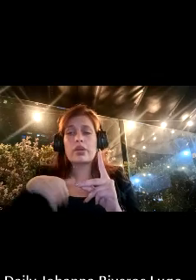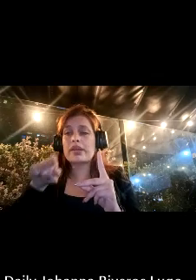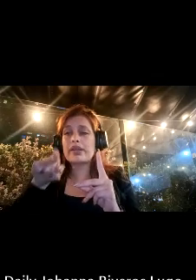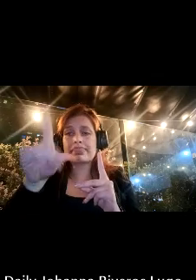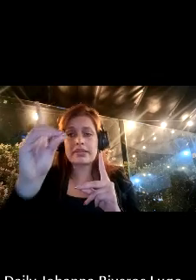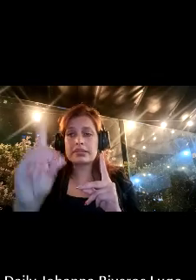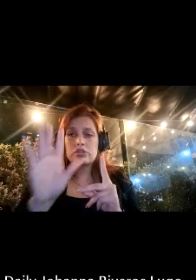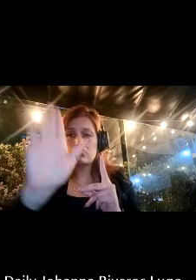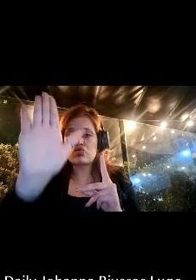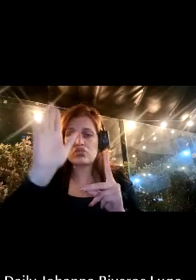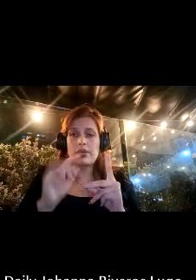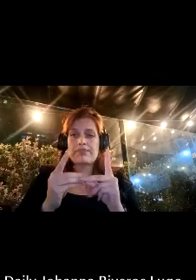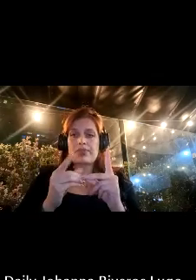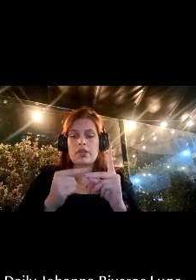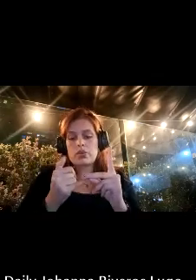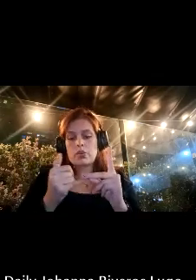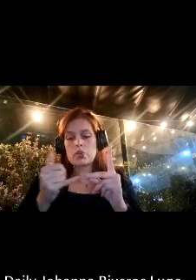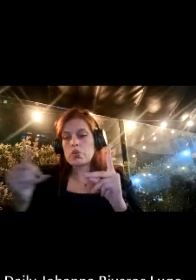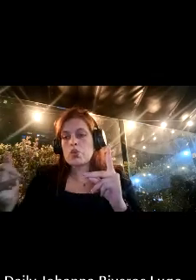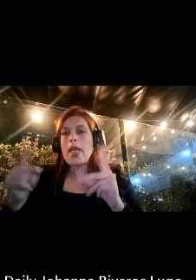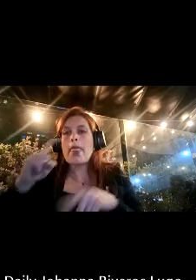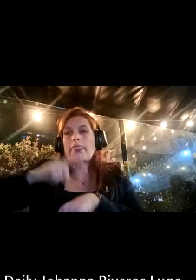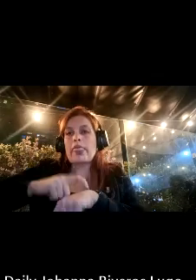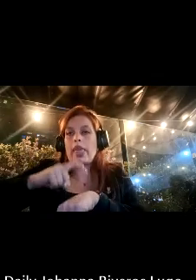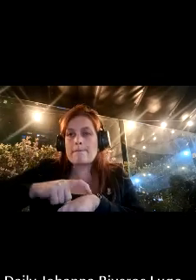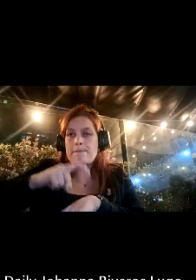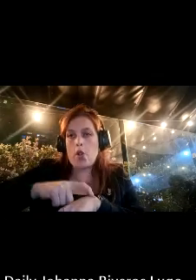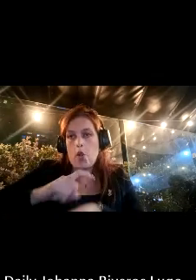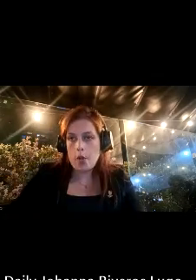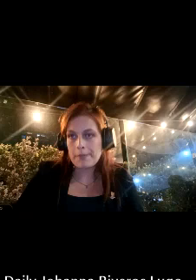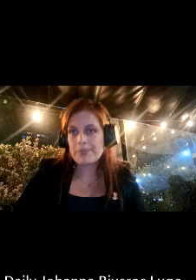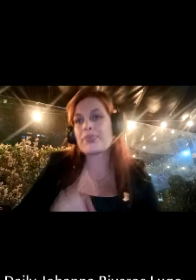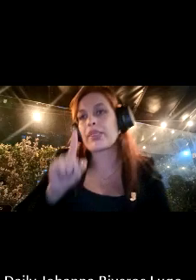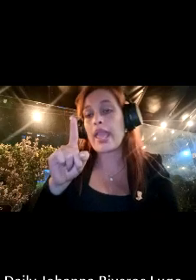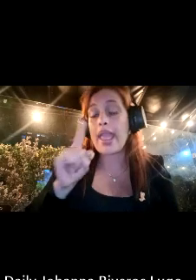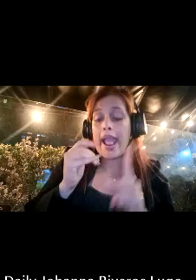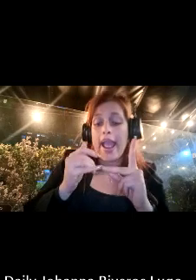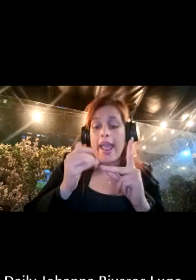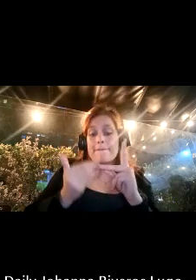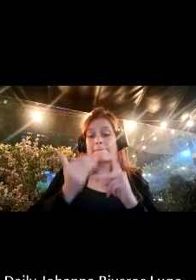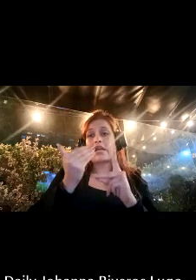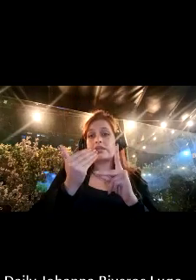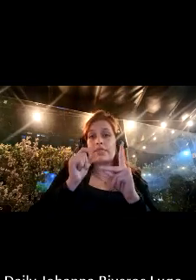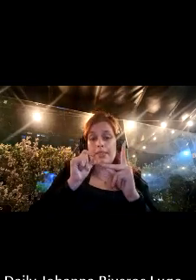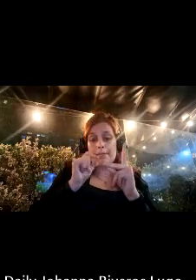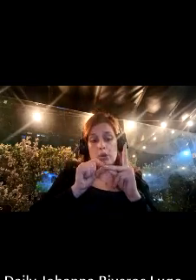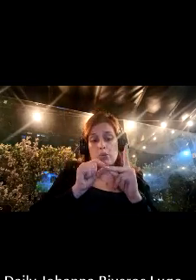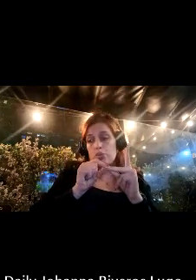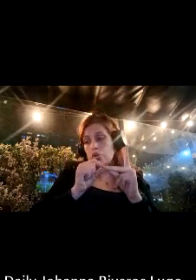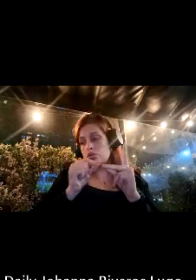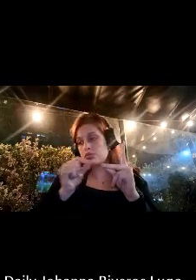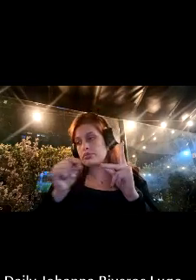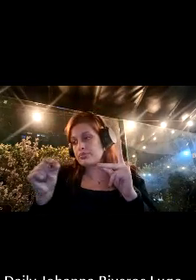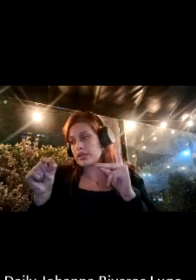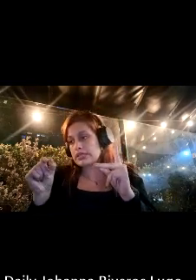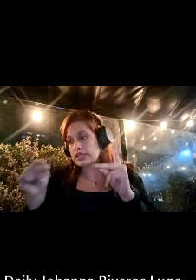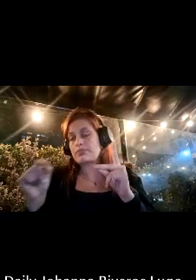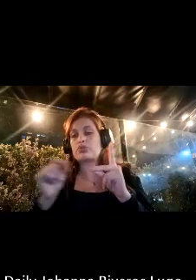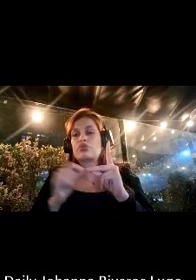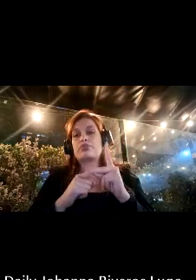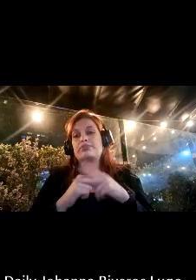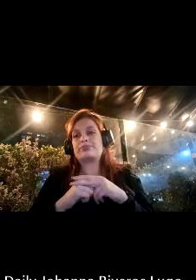tomamos el tiempo que tardó desde este punto hasta este punto. ¿Hasta aquí